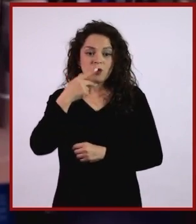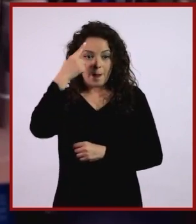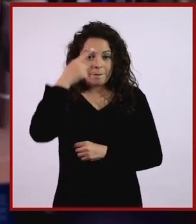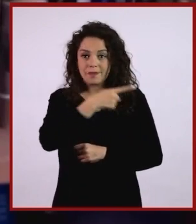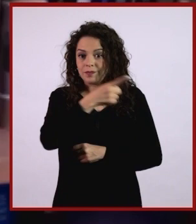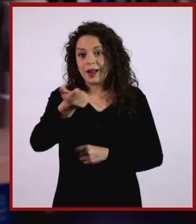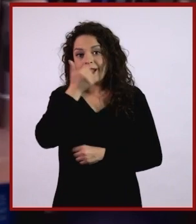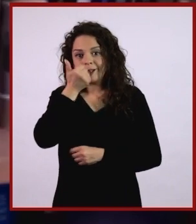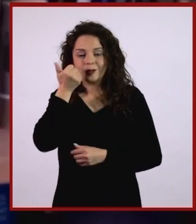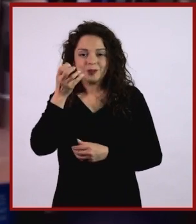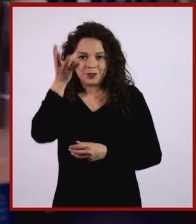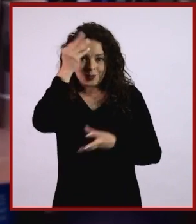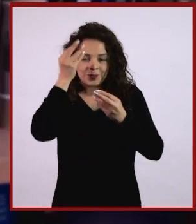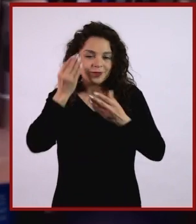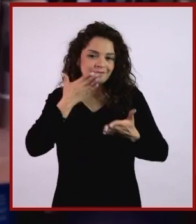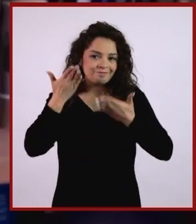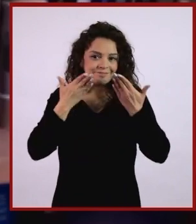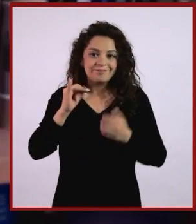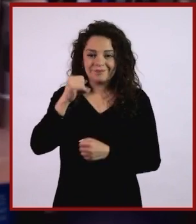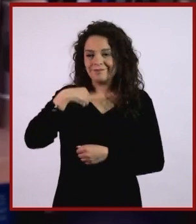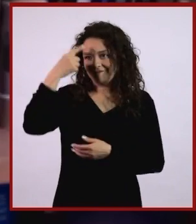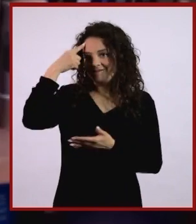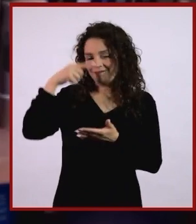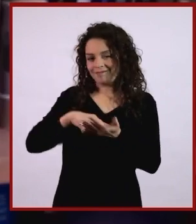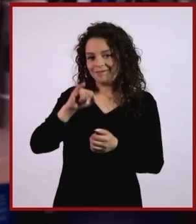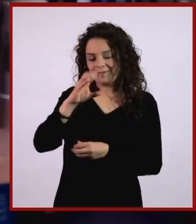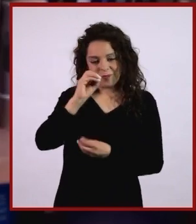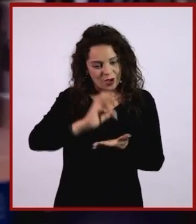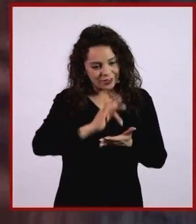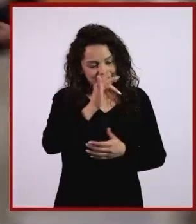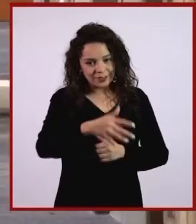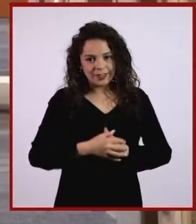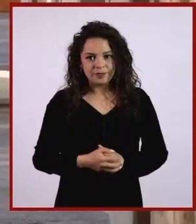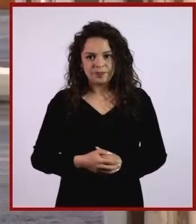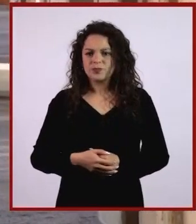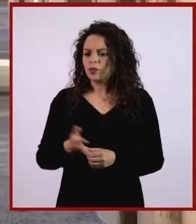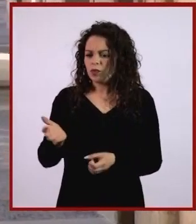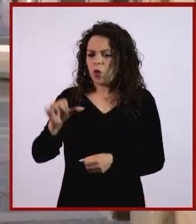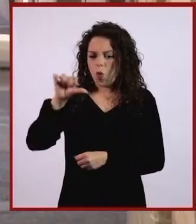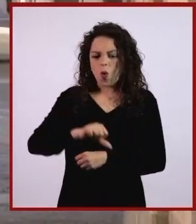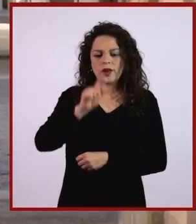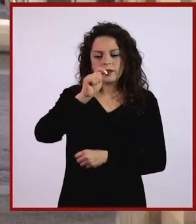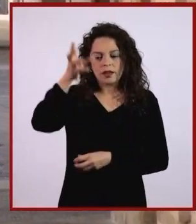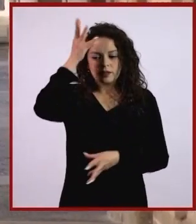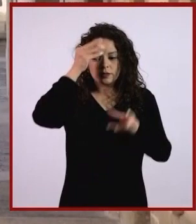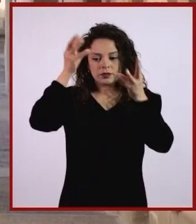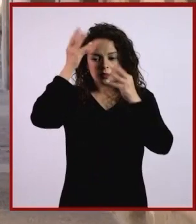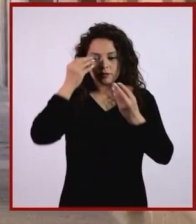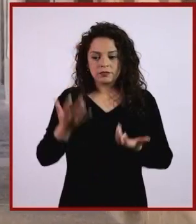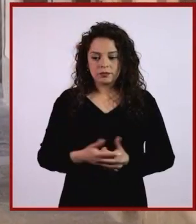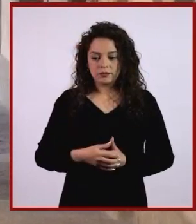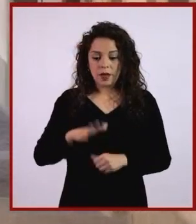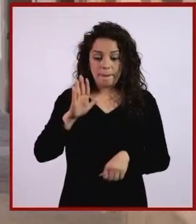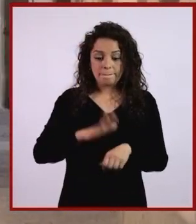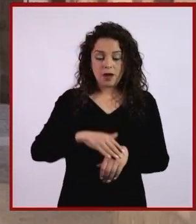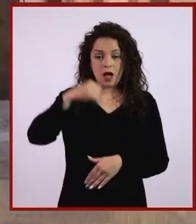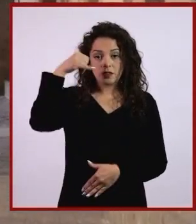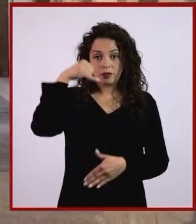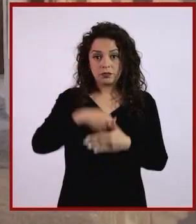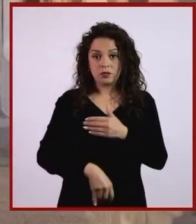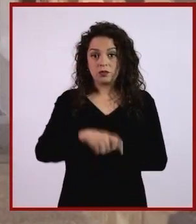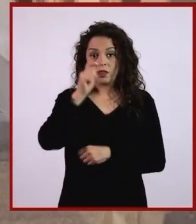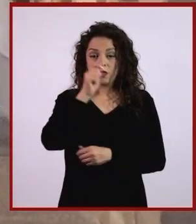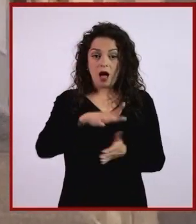resulten útiles a los estudiantes. Seguro que sí. Muchísimas gracias. Hoy hemos aprendido que estar cohesionados es mucho